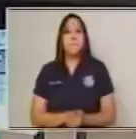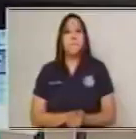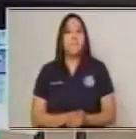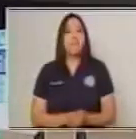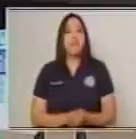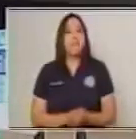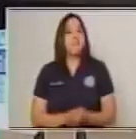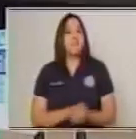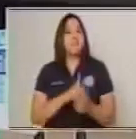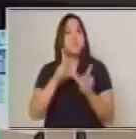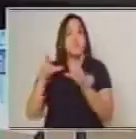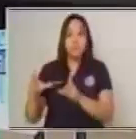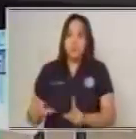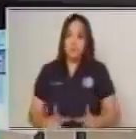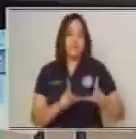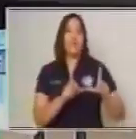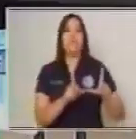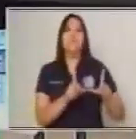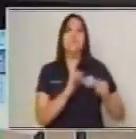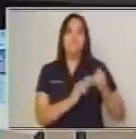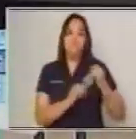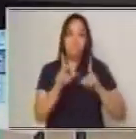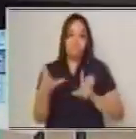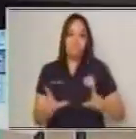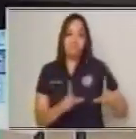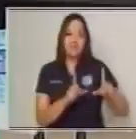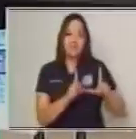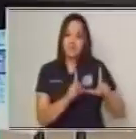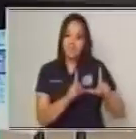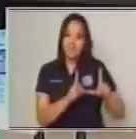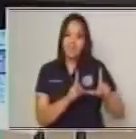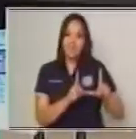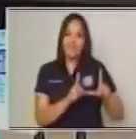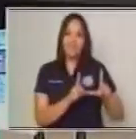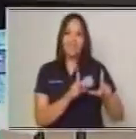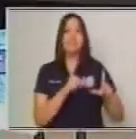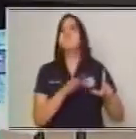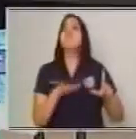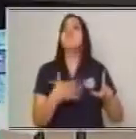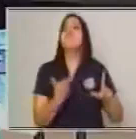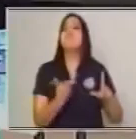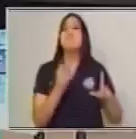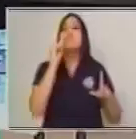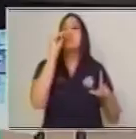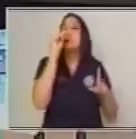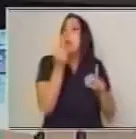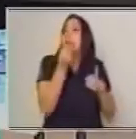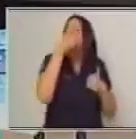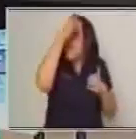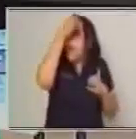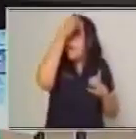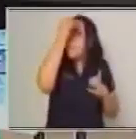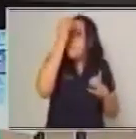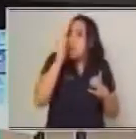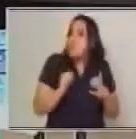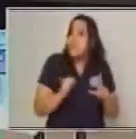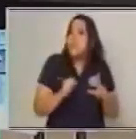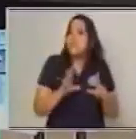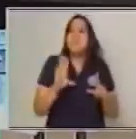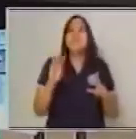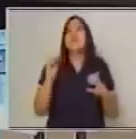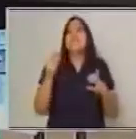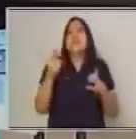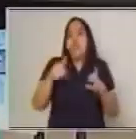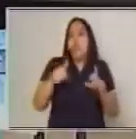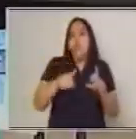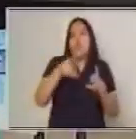Y ahora vamos a hacer el último cuadro, que es ¿qué aprendí? ¿Qué acabo de aprender